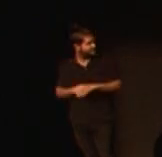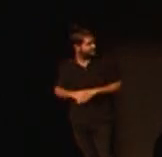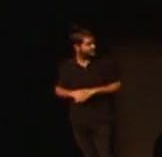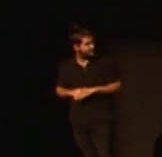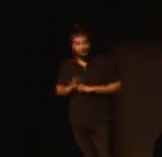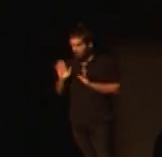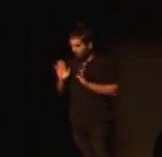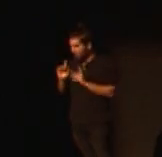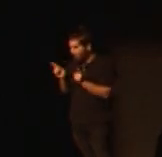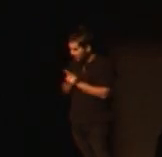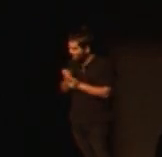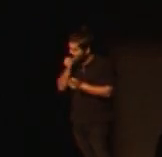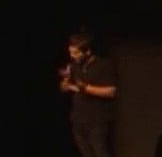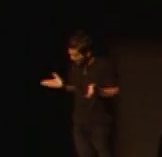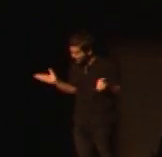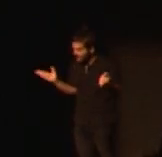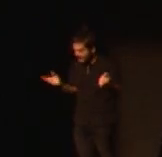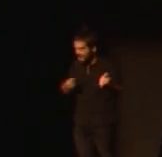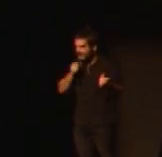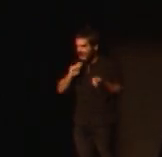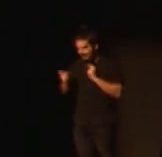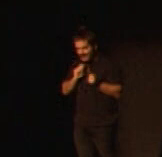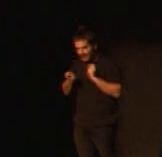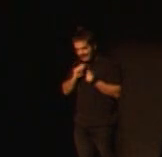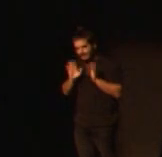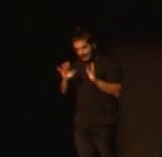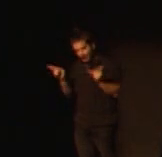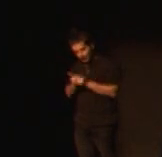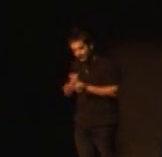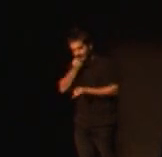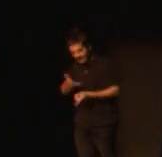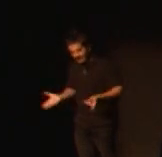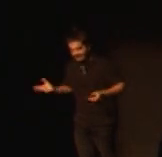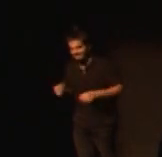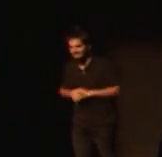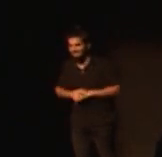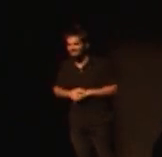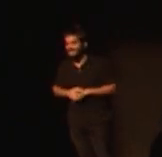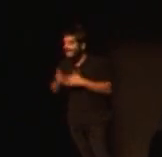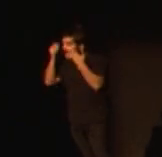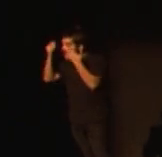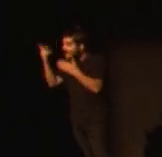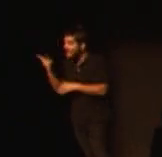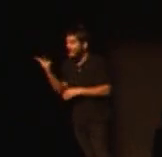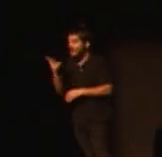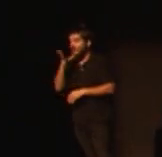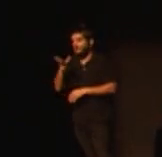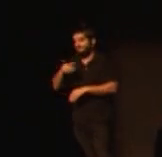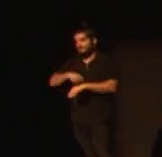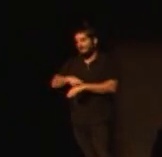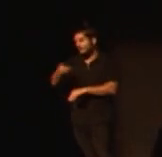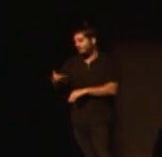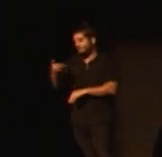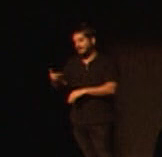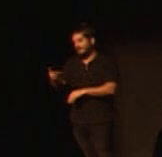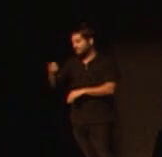Habéis sido breves para ser los periodistas, digo, eso esperaba. Felicidades a los dos, enhorabuena por ese tiempo tan importante que siempre dedicáis en